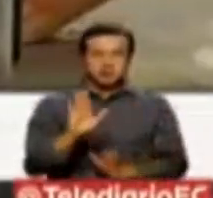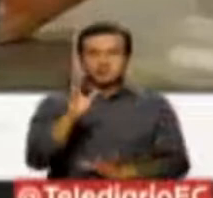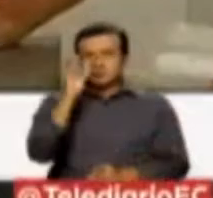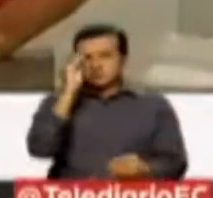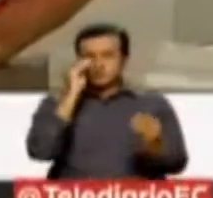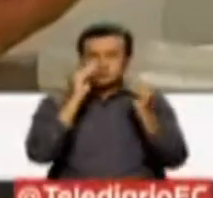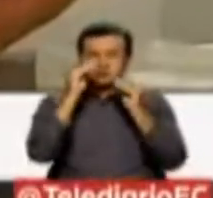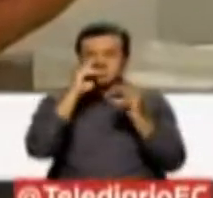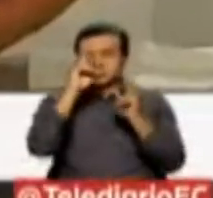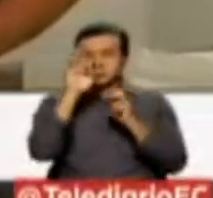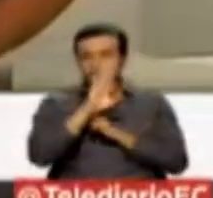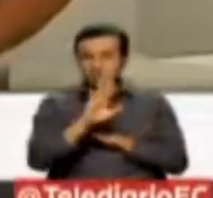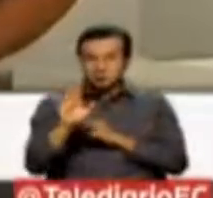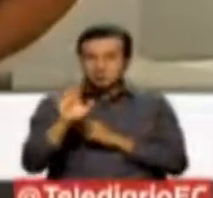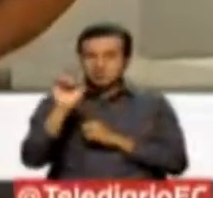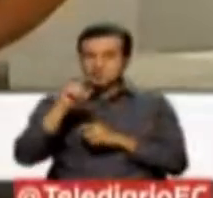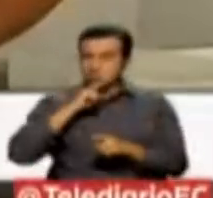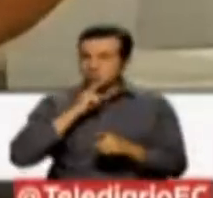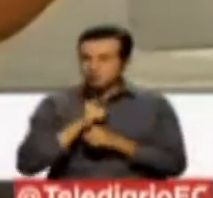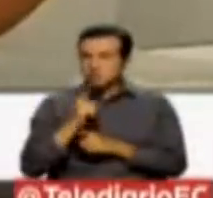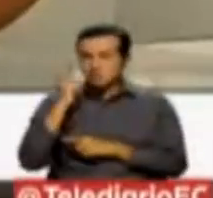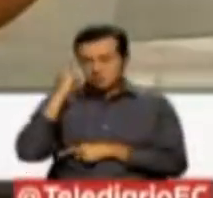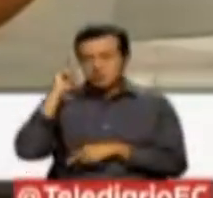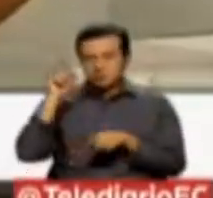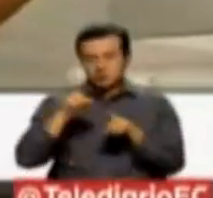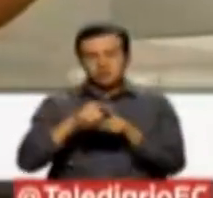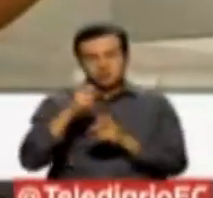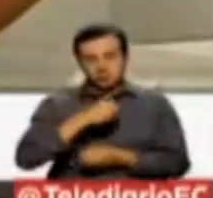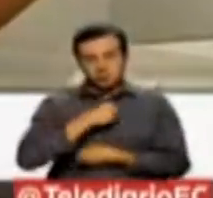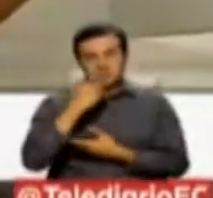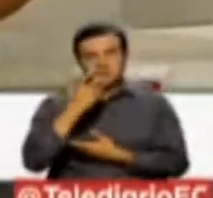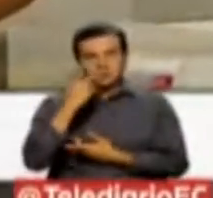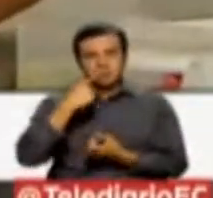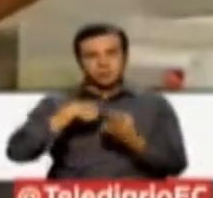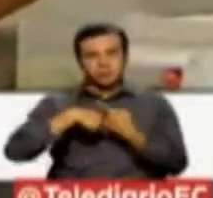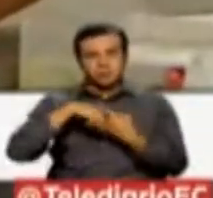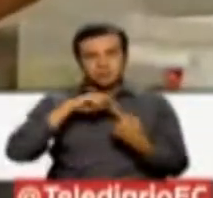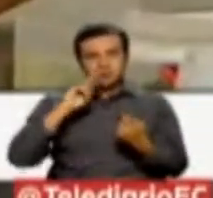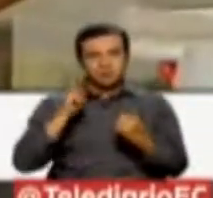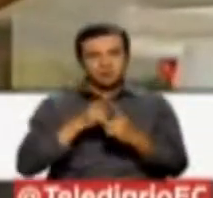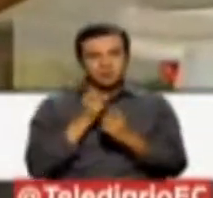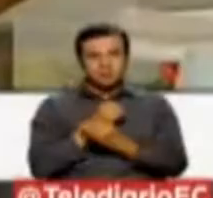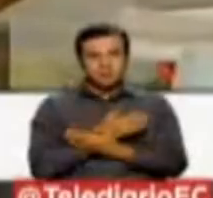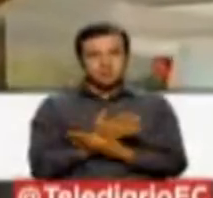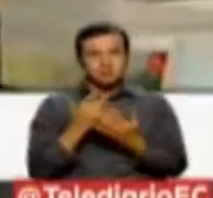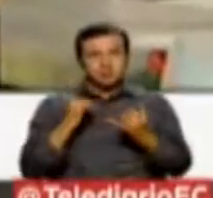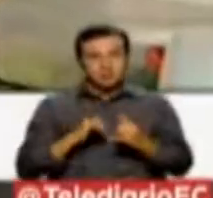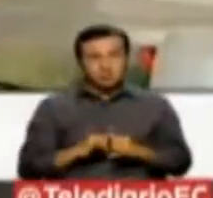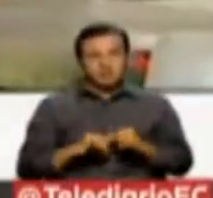enseñe el toque secreto de su plato? Ah, ya, está bien, no hay problema. Entonces, nosotros nos vemos en una segunda salida, Sofi y